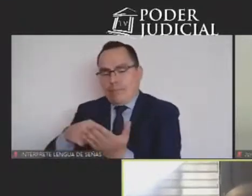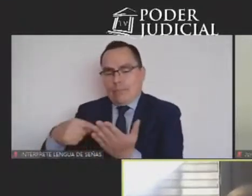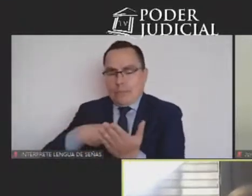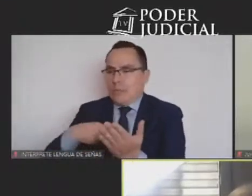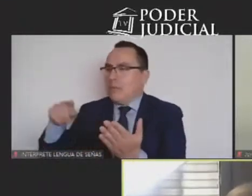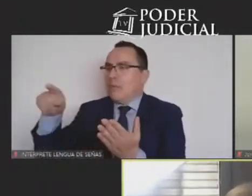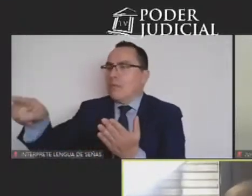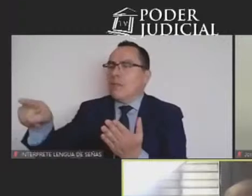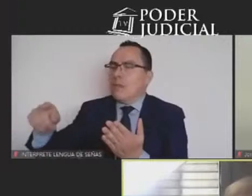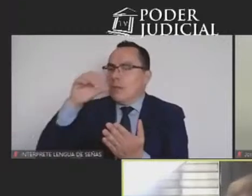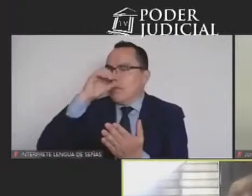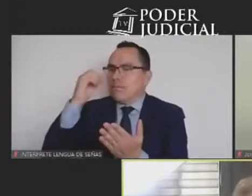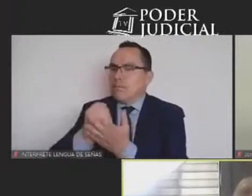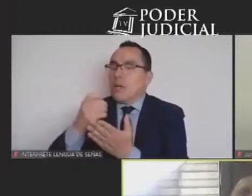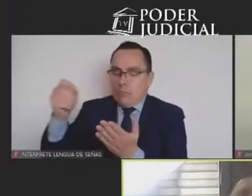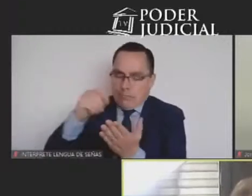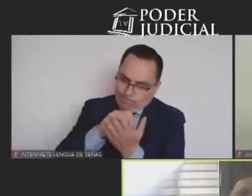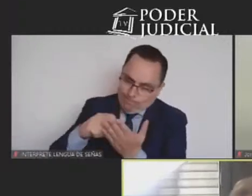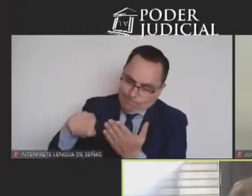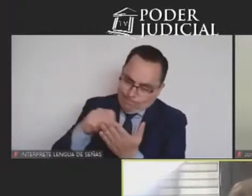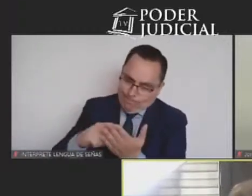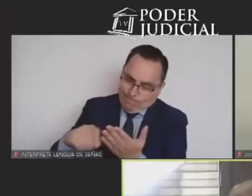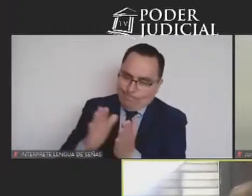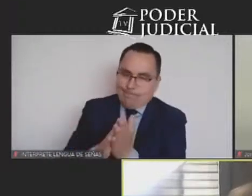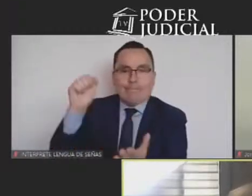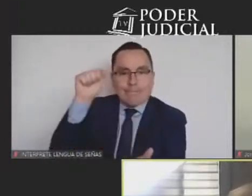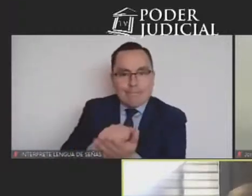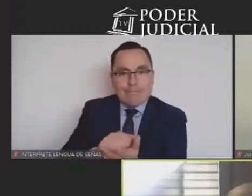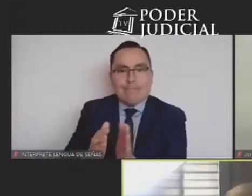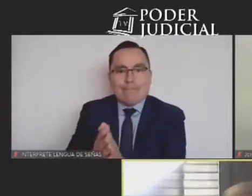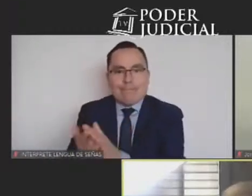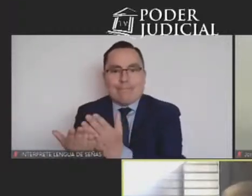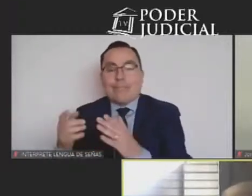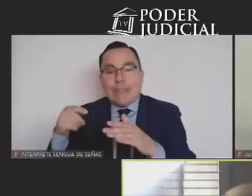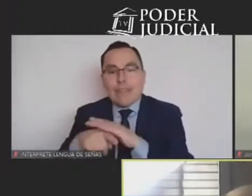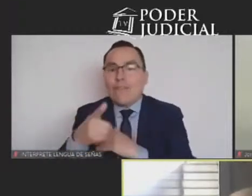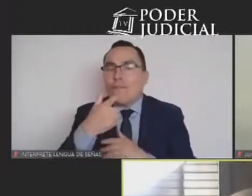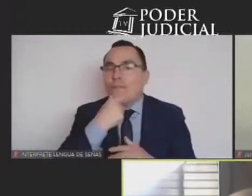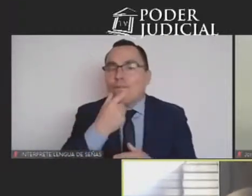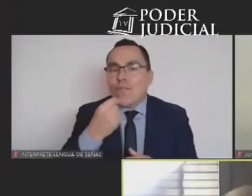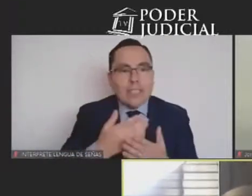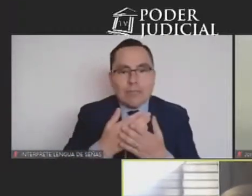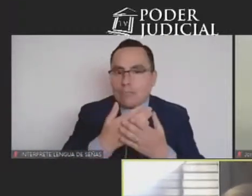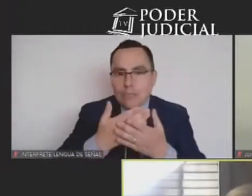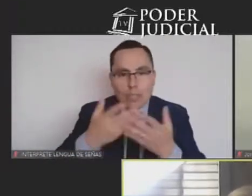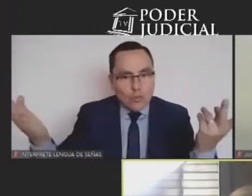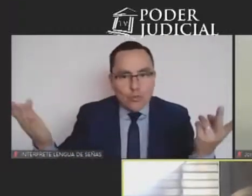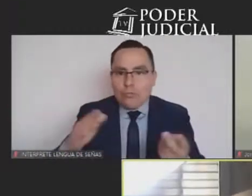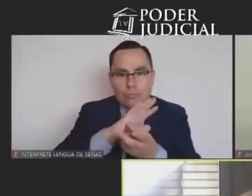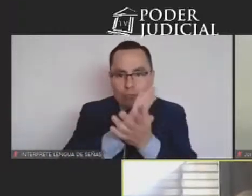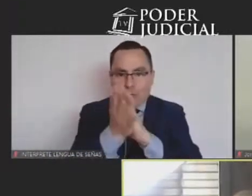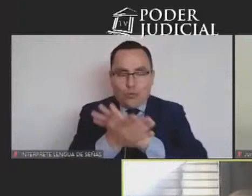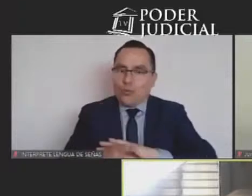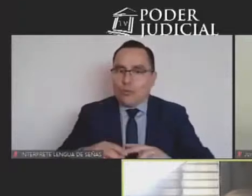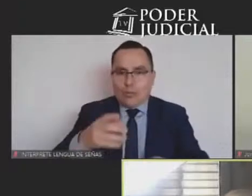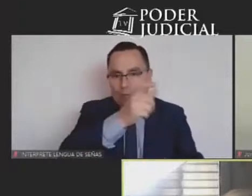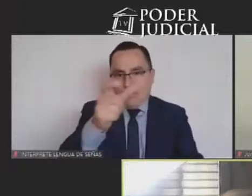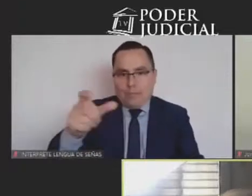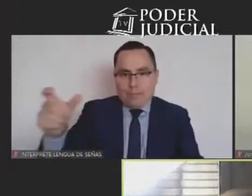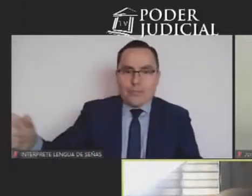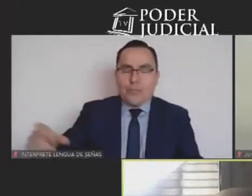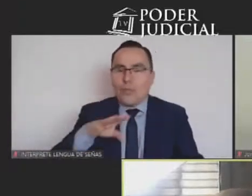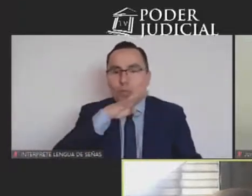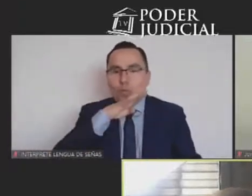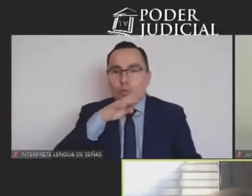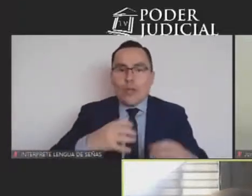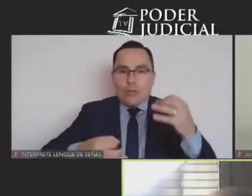efectivo de carácter permanente y que también sea de fácil acceso para la recepción y gestión de los requerimientos de nuestros usuarios en